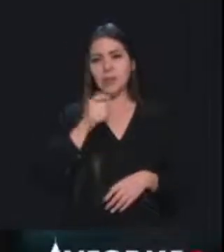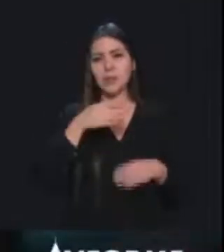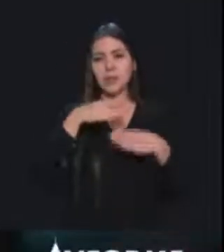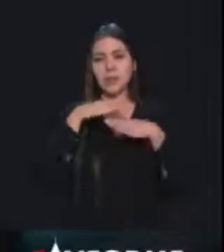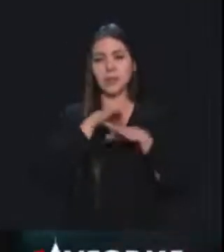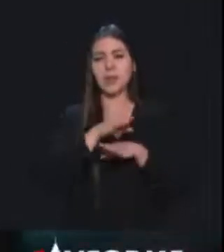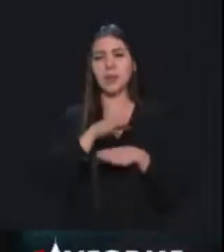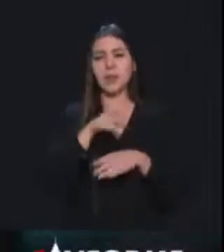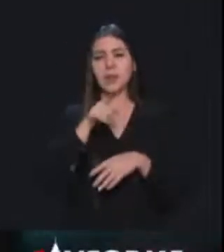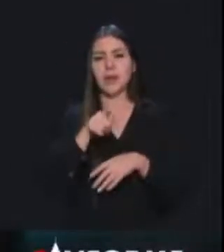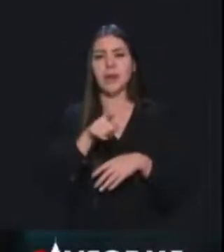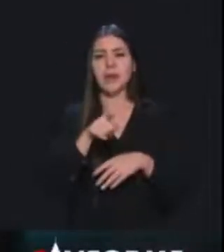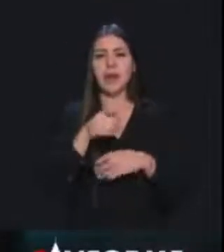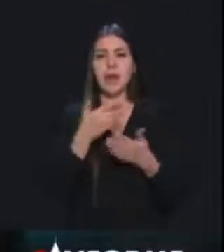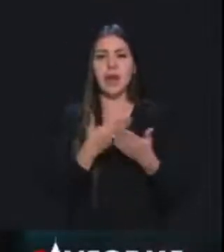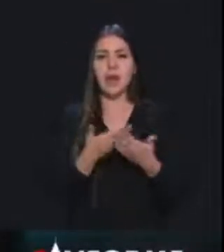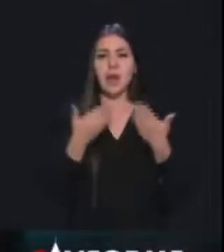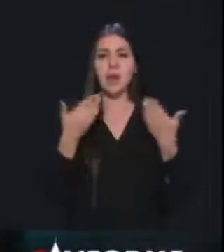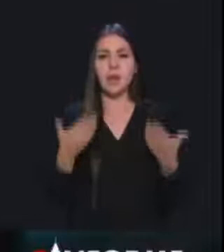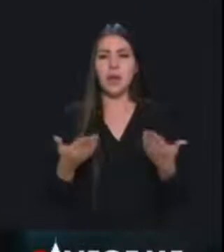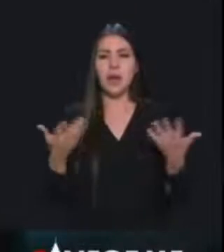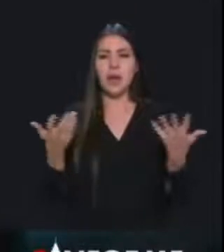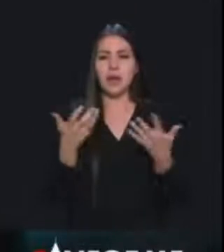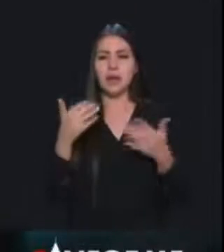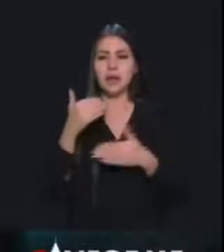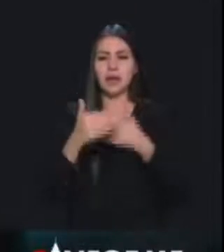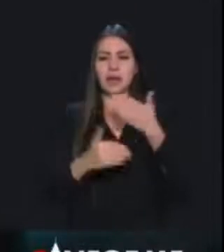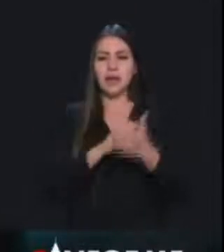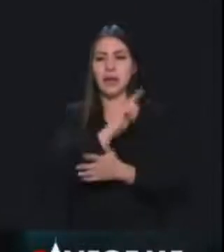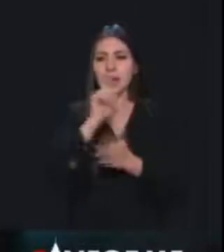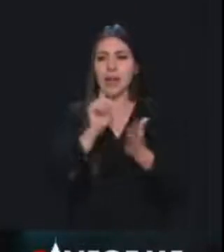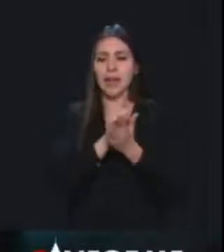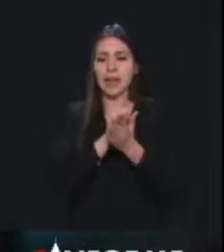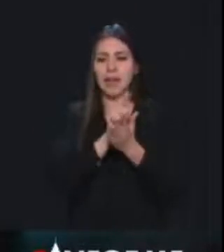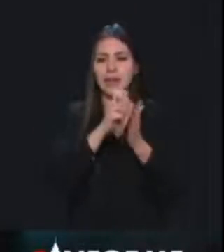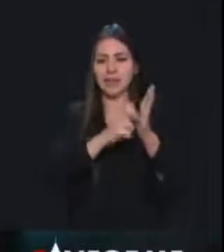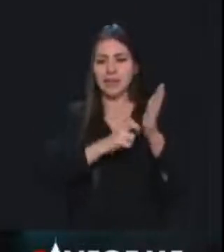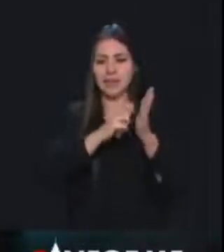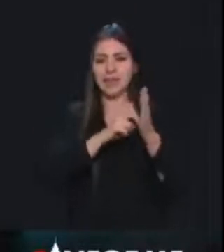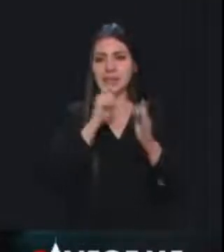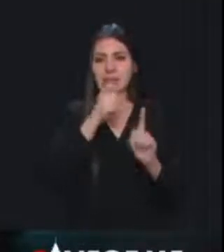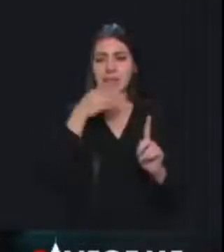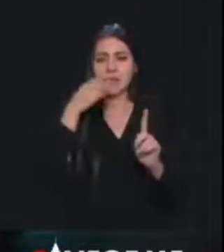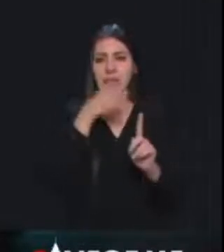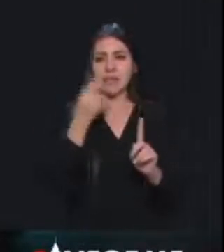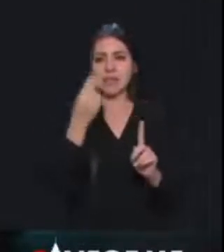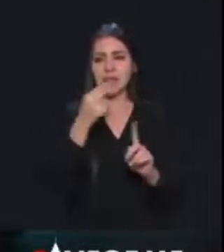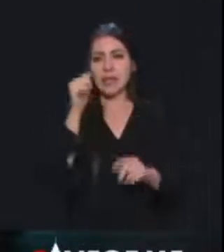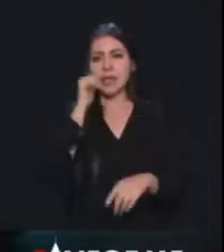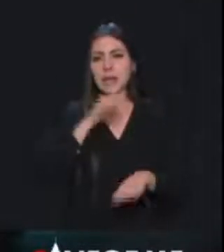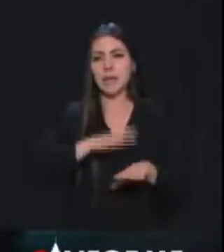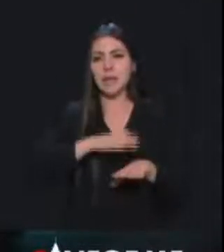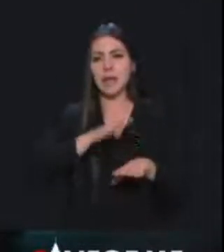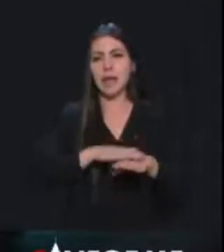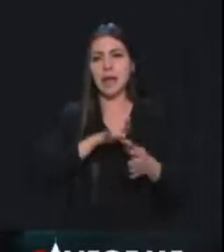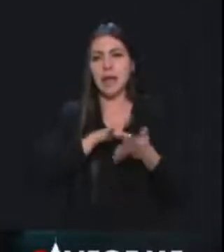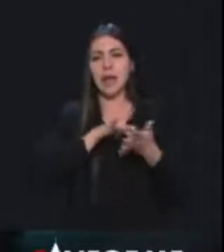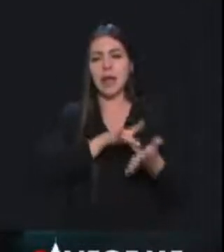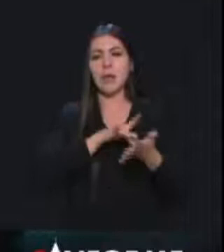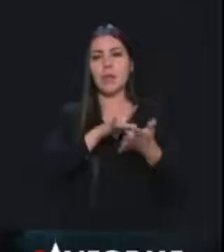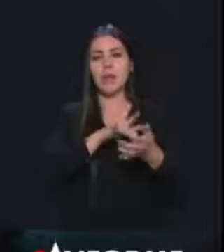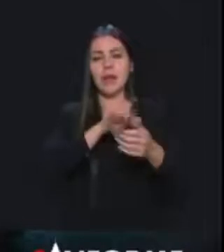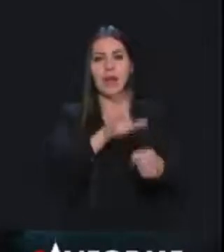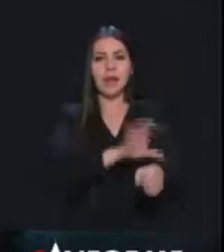en el cual debería de estar girando esta reforma debería de ser hacia privilegiar las energías renovables. Es